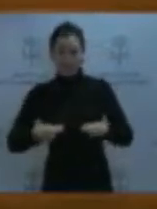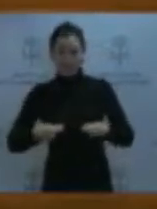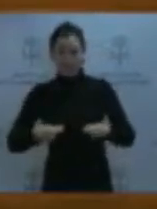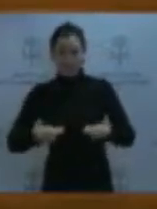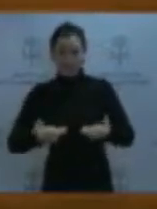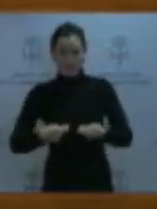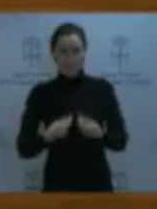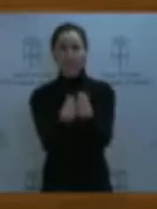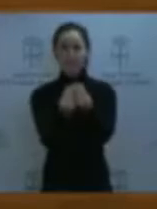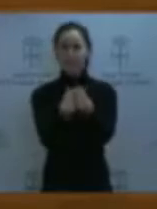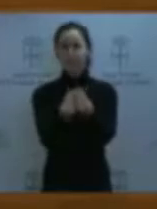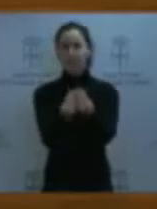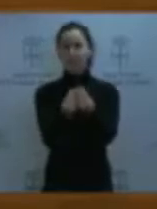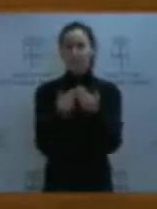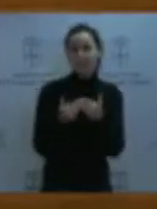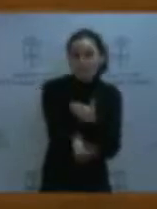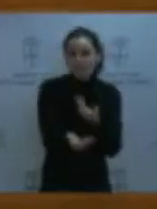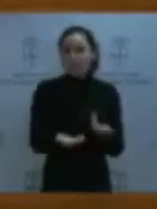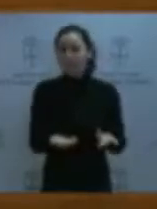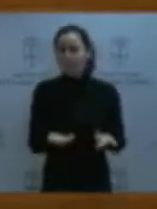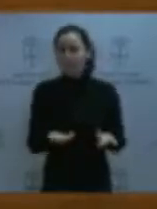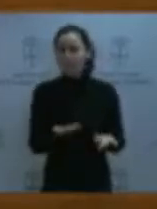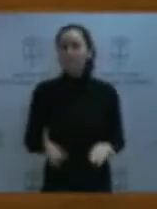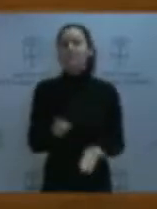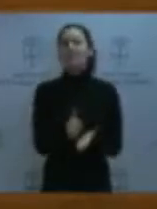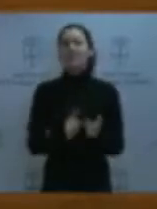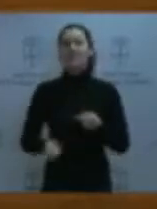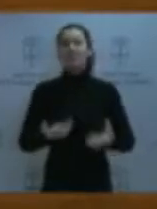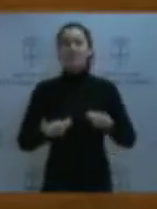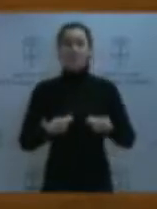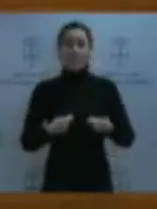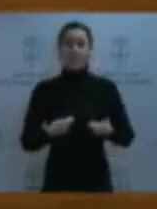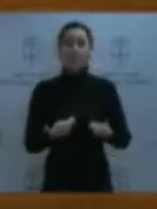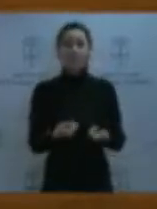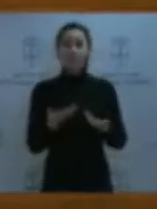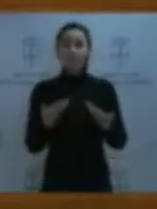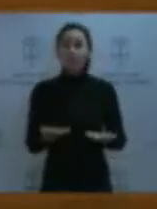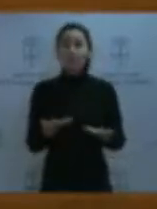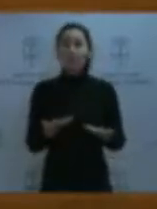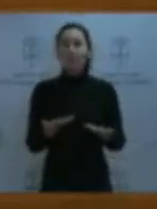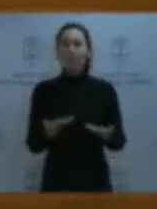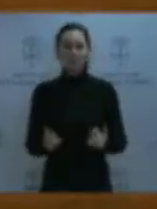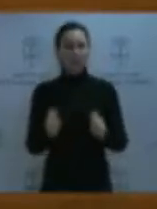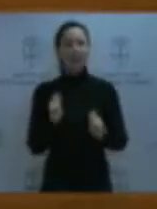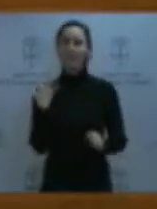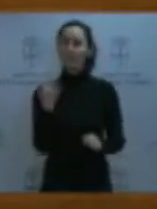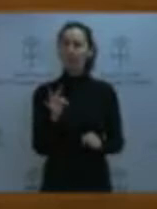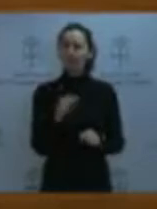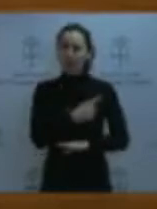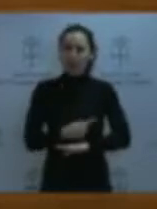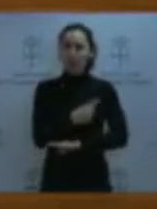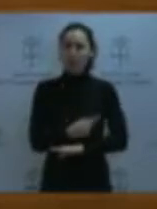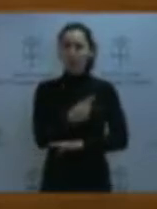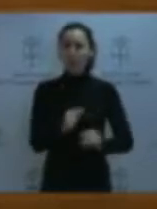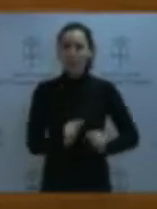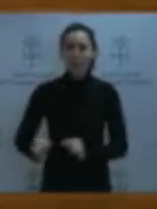y establecer horizontes. En todo momento la discusión en la negociación ha sido enriquecedora, hemos pasado muchas horas discutiendo,